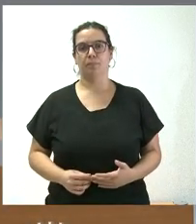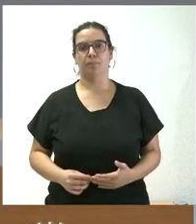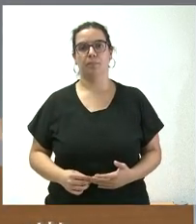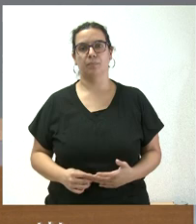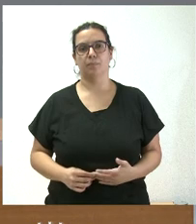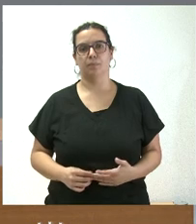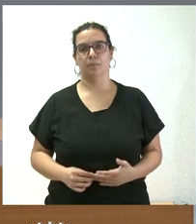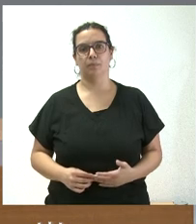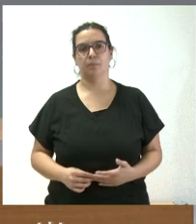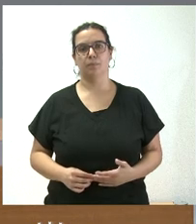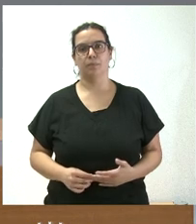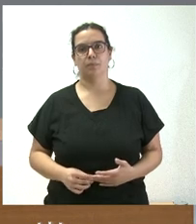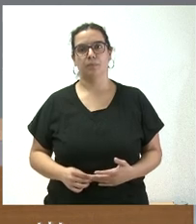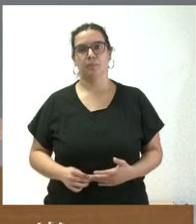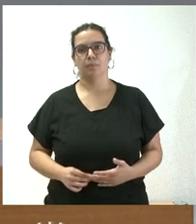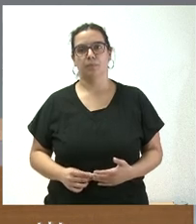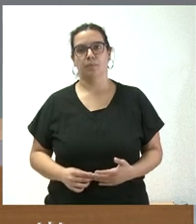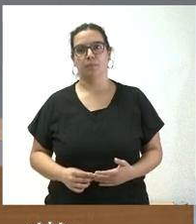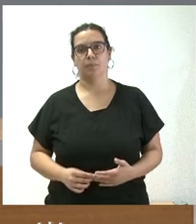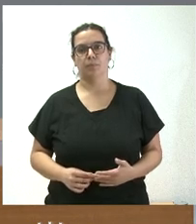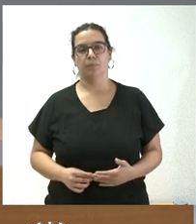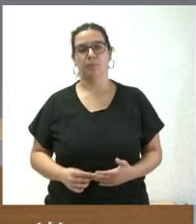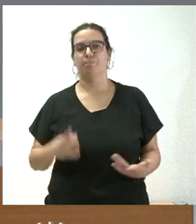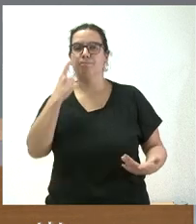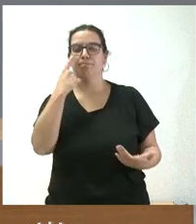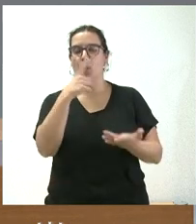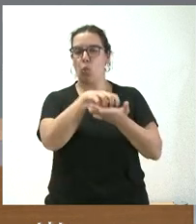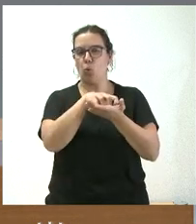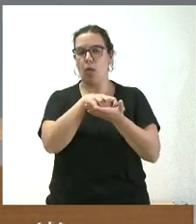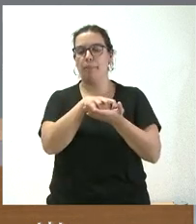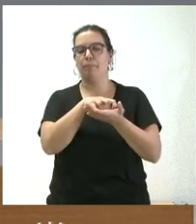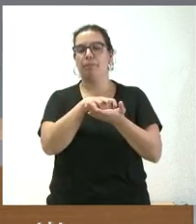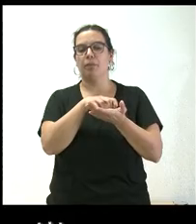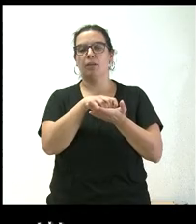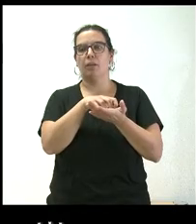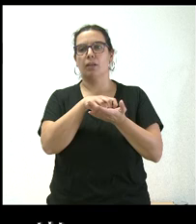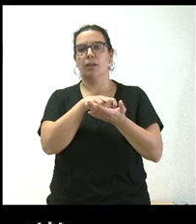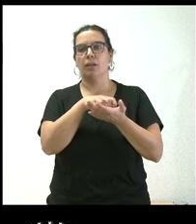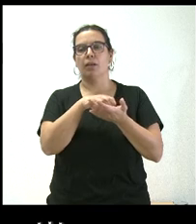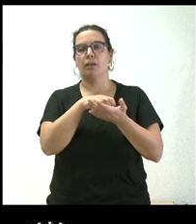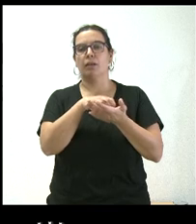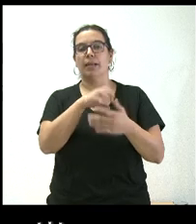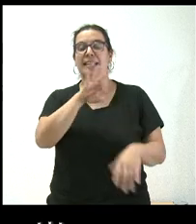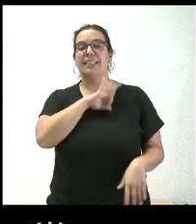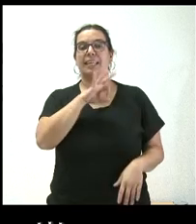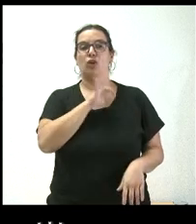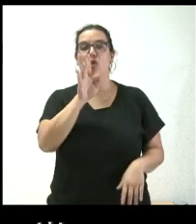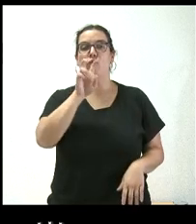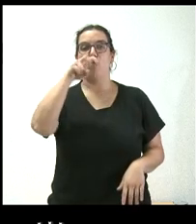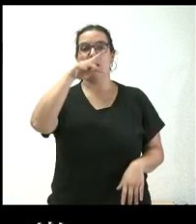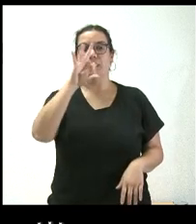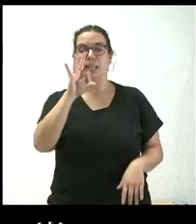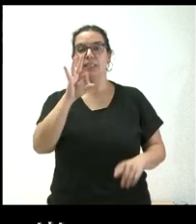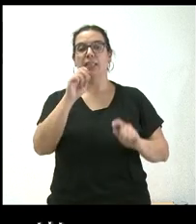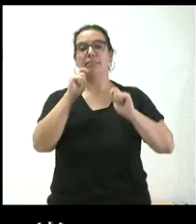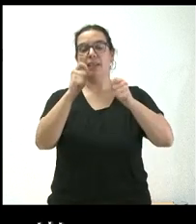hoy una una duda para nombrar al Señor Fuentes como delegado del corredor